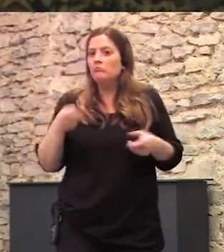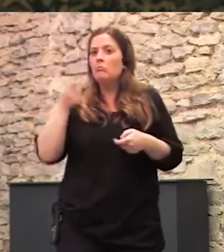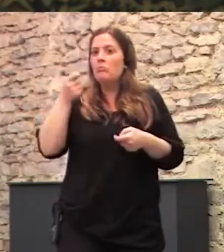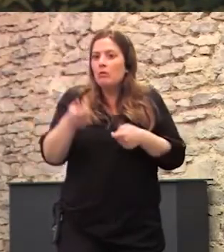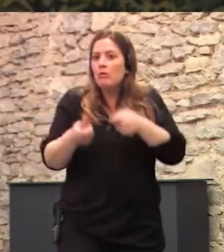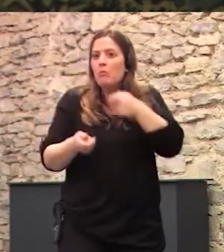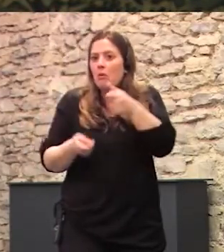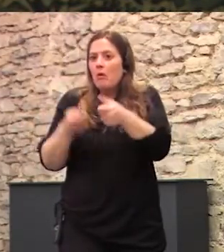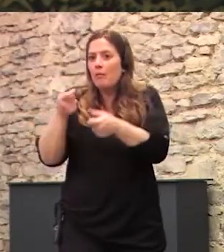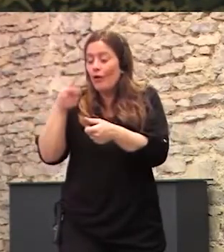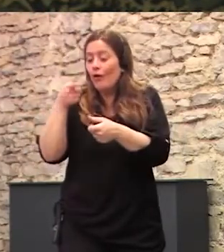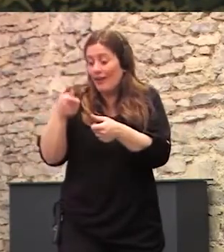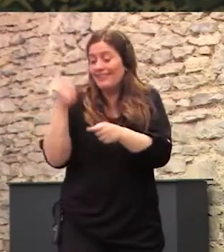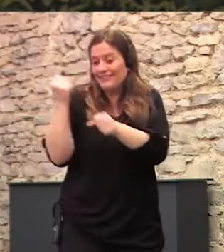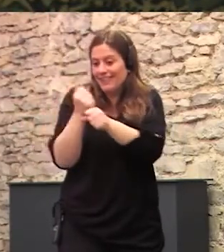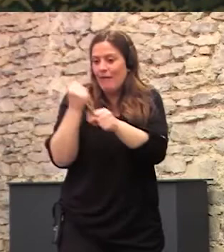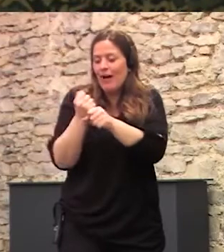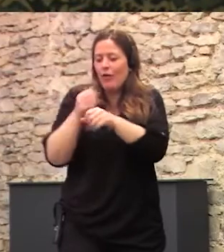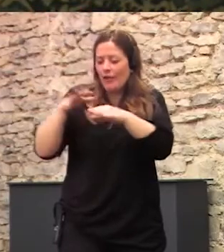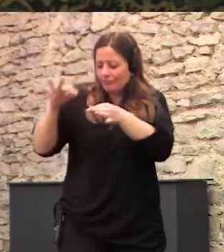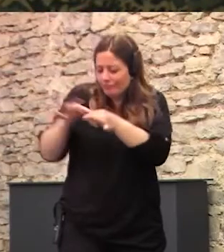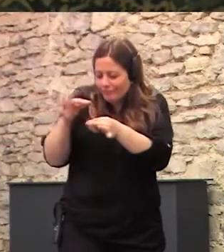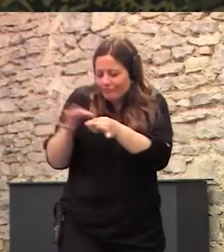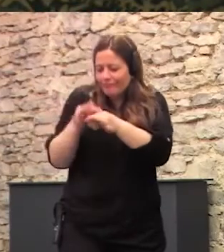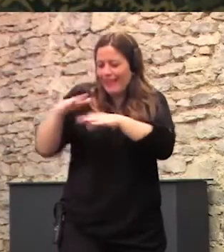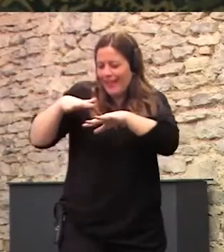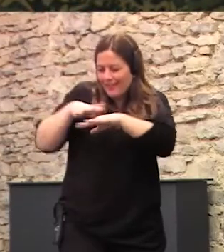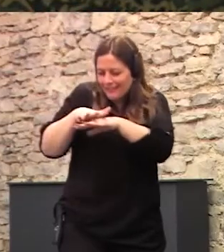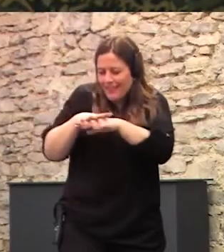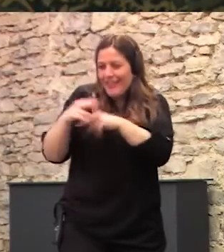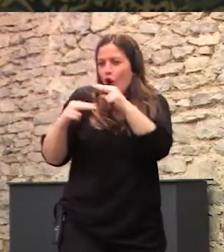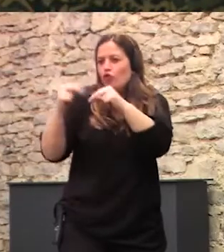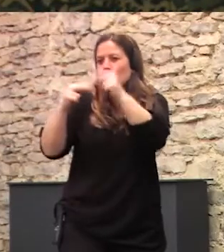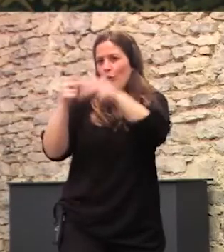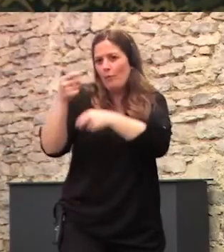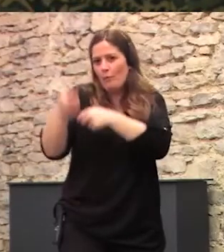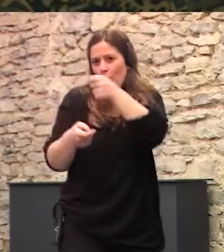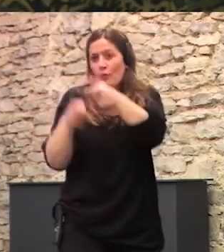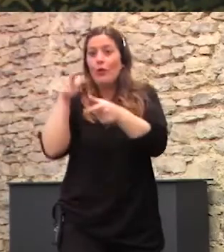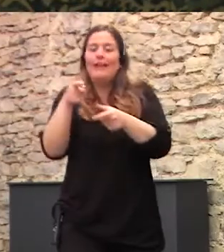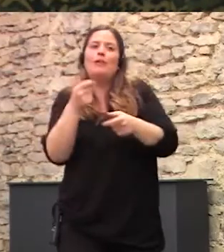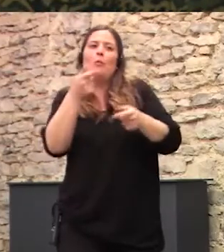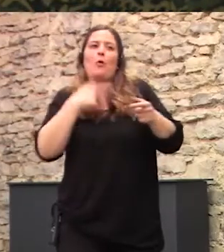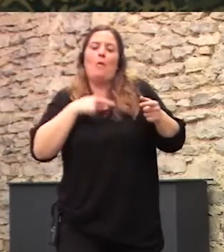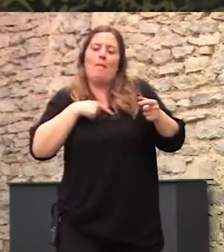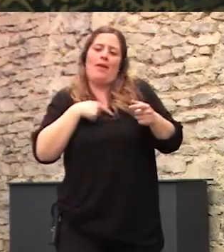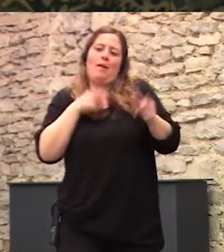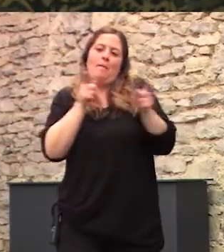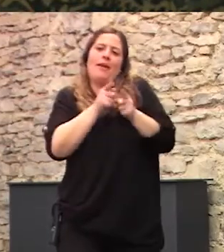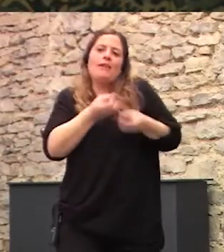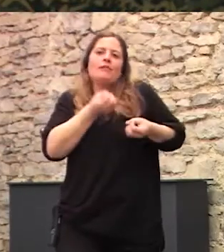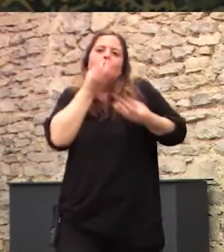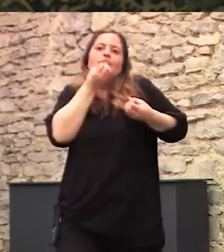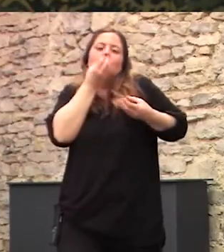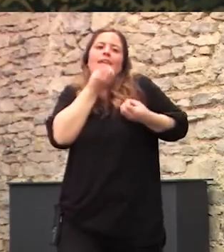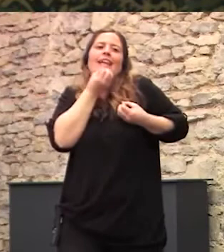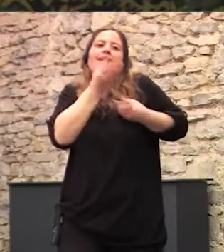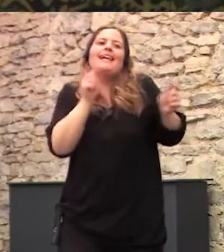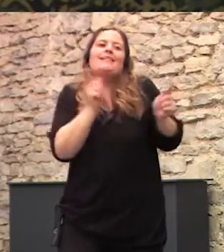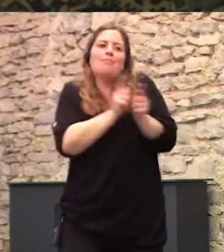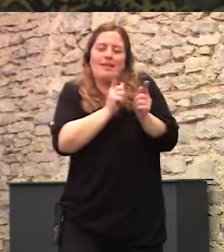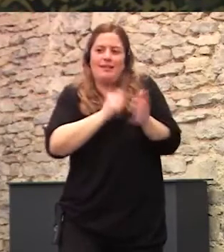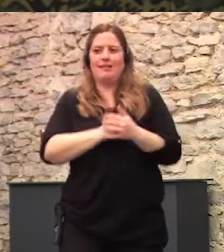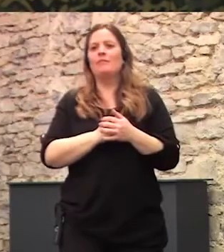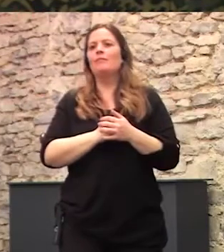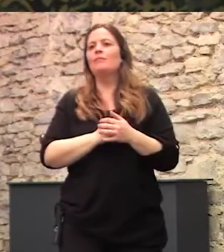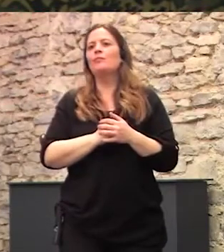tejer, ir deconstruyendo poquito a poco. Entonces, bueno, eso era un poquito mi pequeño paréntesis y yo, como he dicho, voy